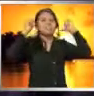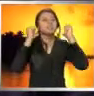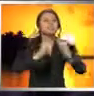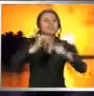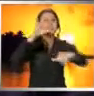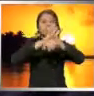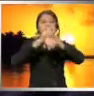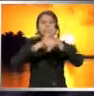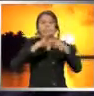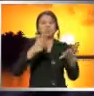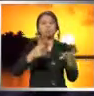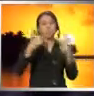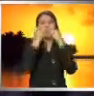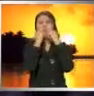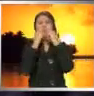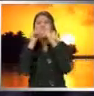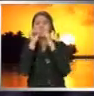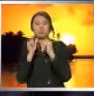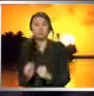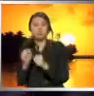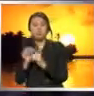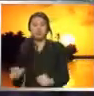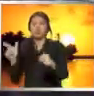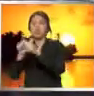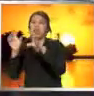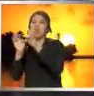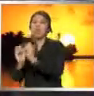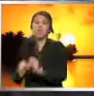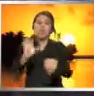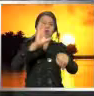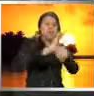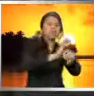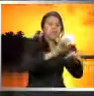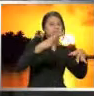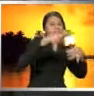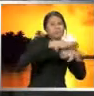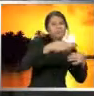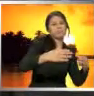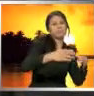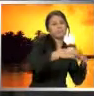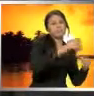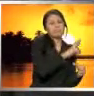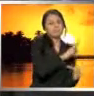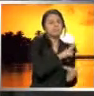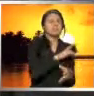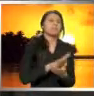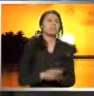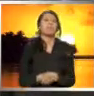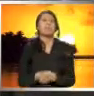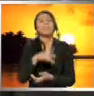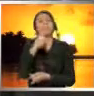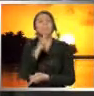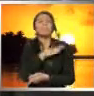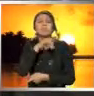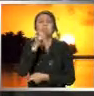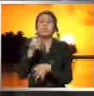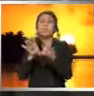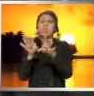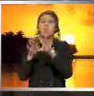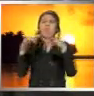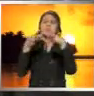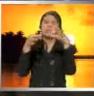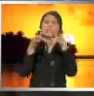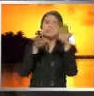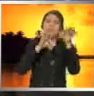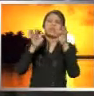no importa si estaban en el Seguro Social o en una clínica privada. Ahora, ¿cómo definirías tú este trabajo? ¿Es un trabajo periodístico,